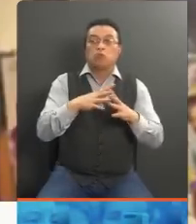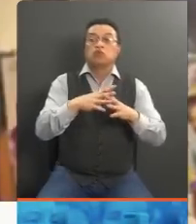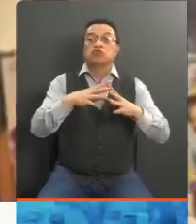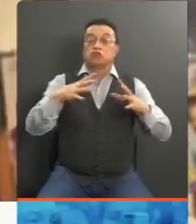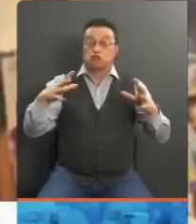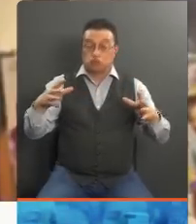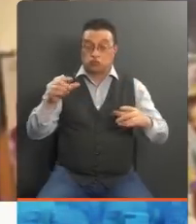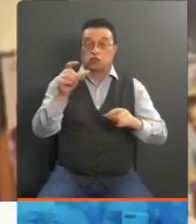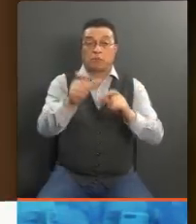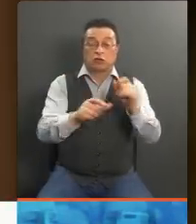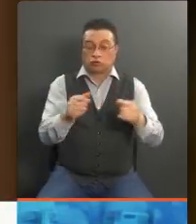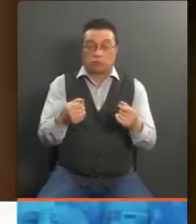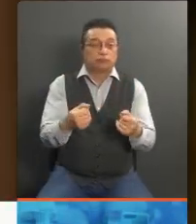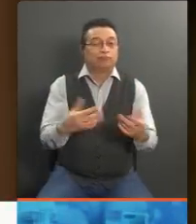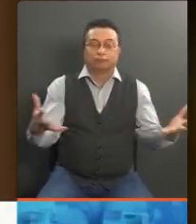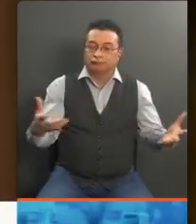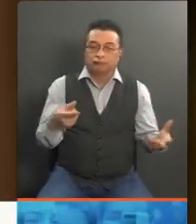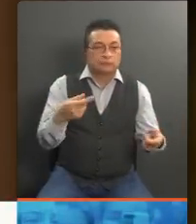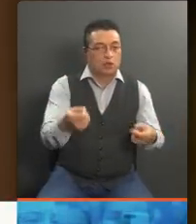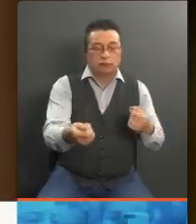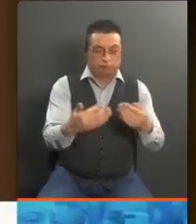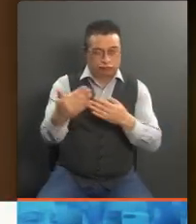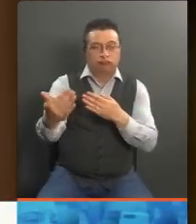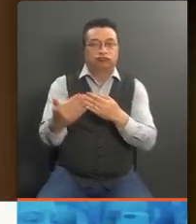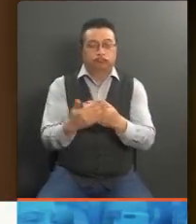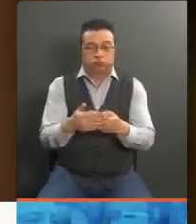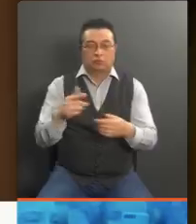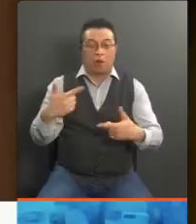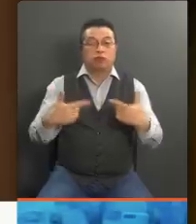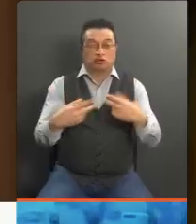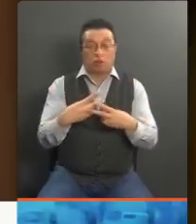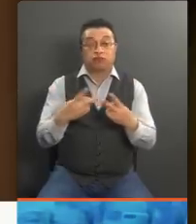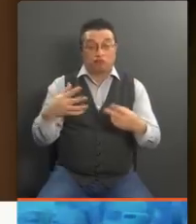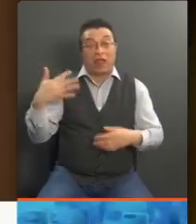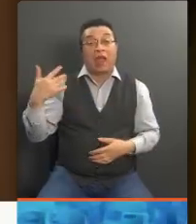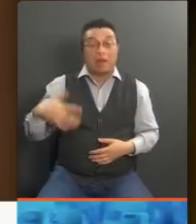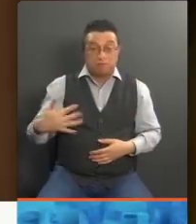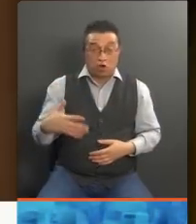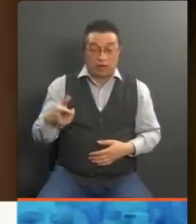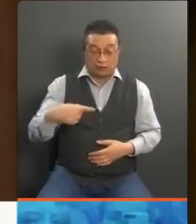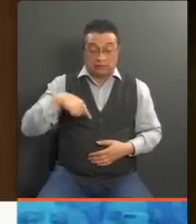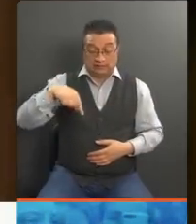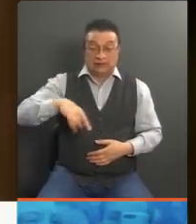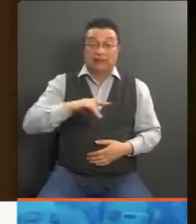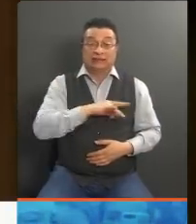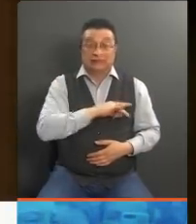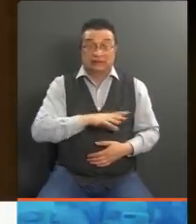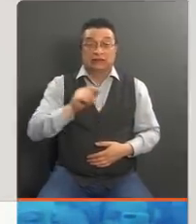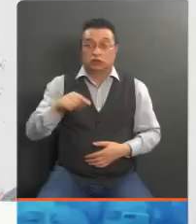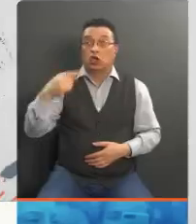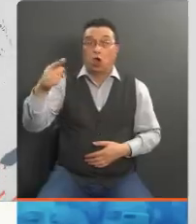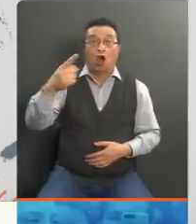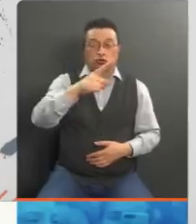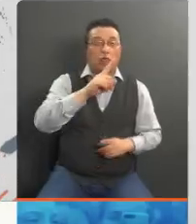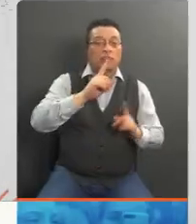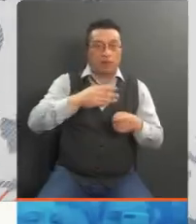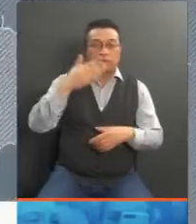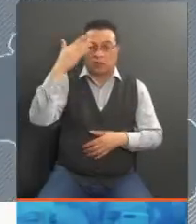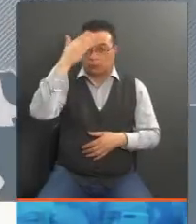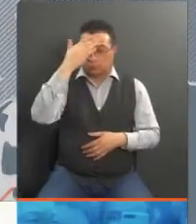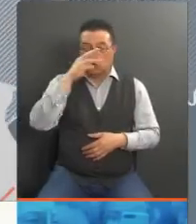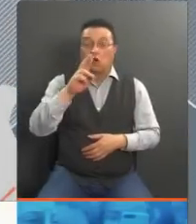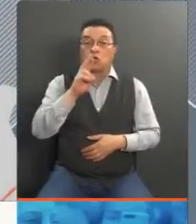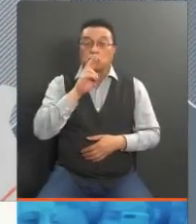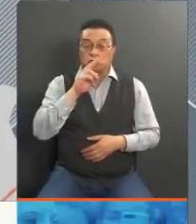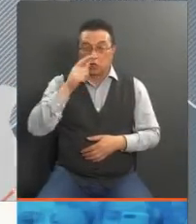fuera de presupuesto para comer. Y eso es un problema de política pública de primer orden. En nuestro país, en otros lados, por eso hay que preocuparse. Rusia y Ucrania